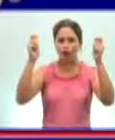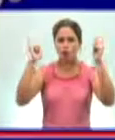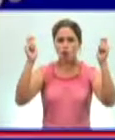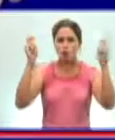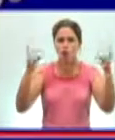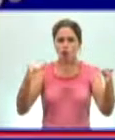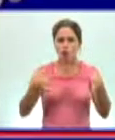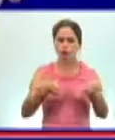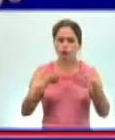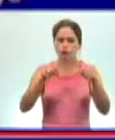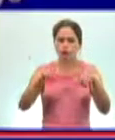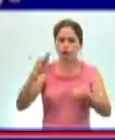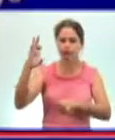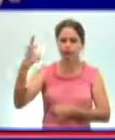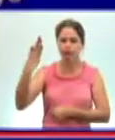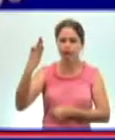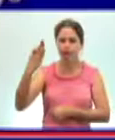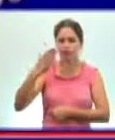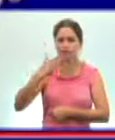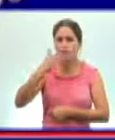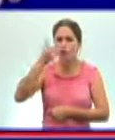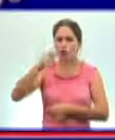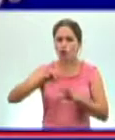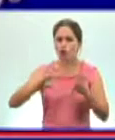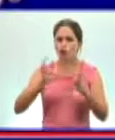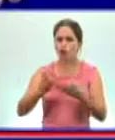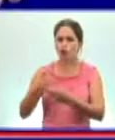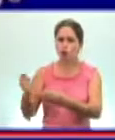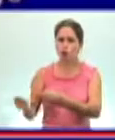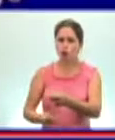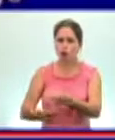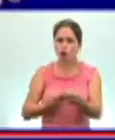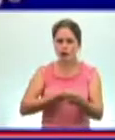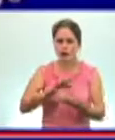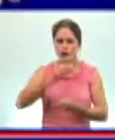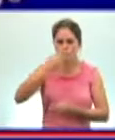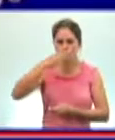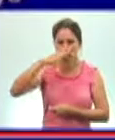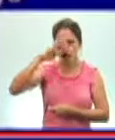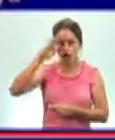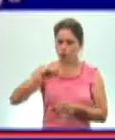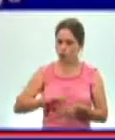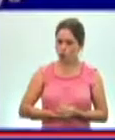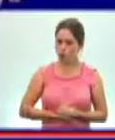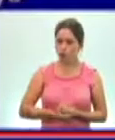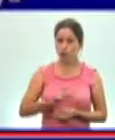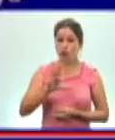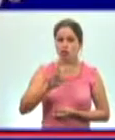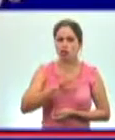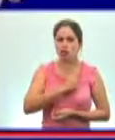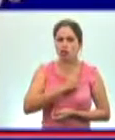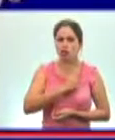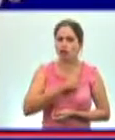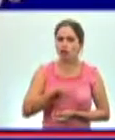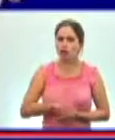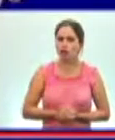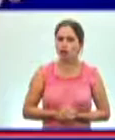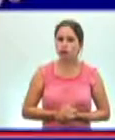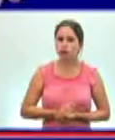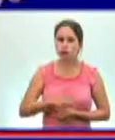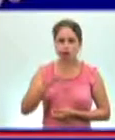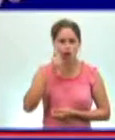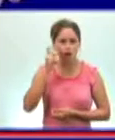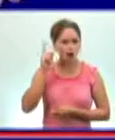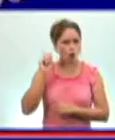decir eso? ¿Que Pablo Lafargue era un antipatriota? ¿Que Pablo Lafargue era sencillamente un indolente, un